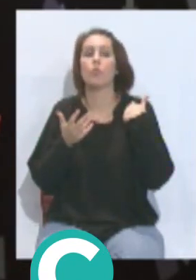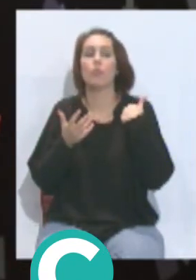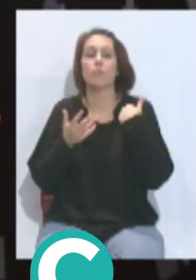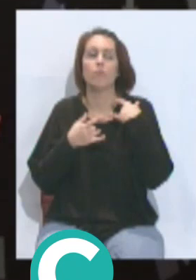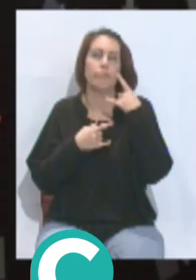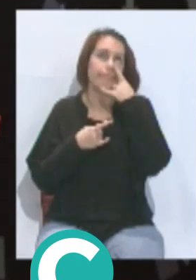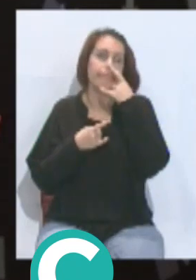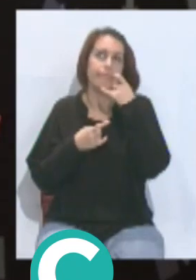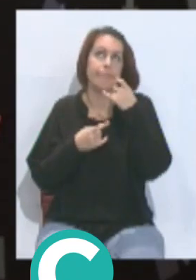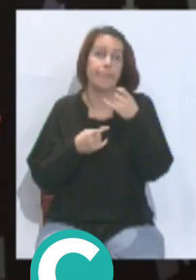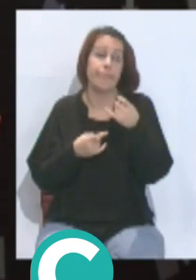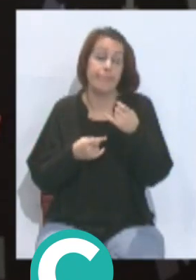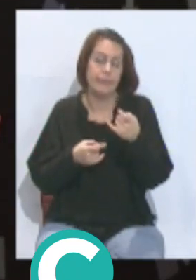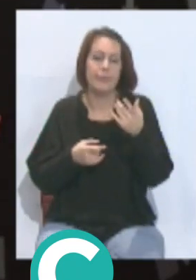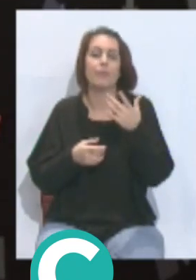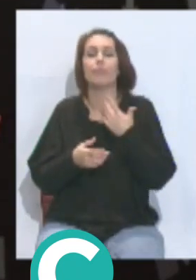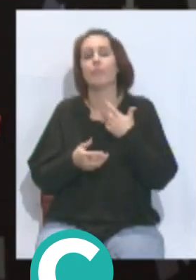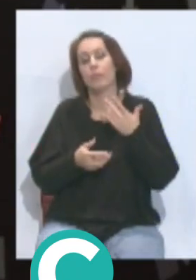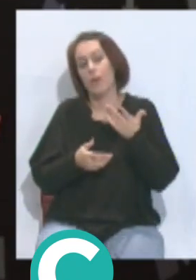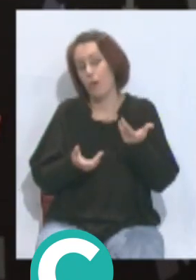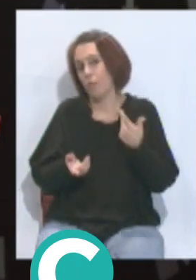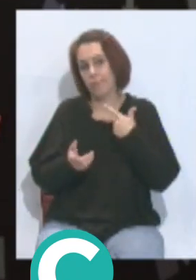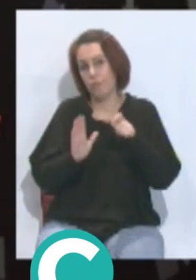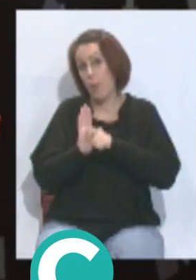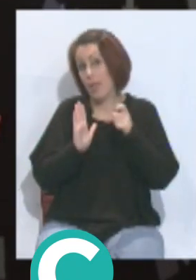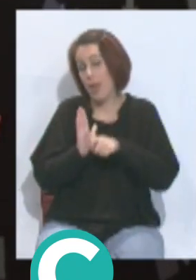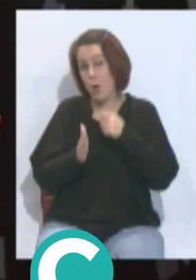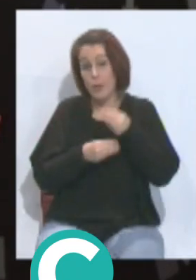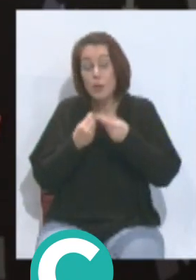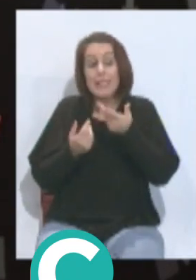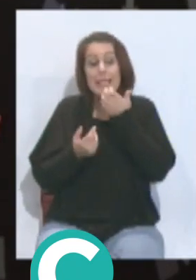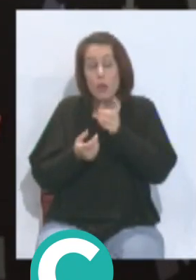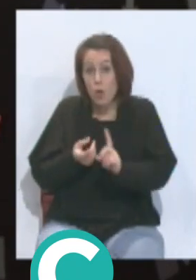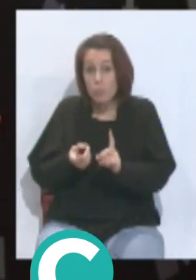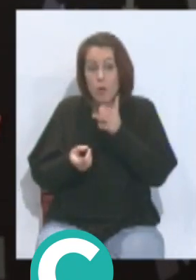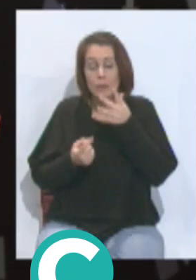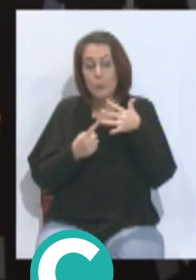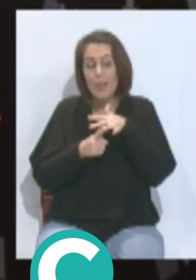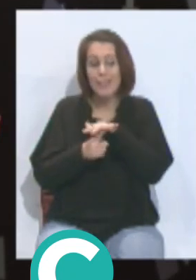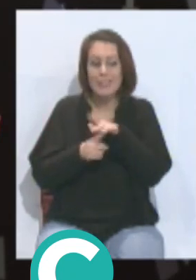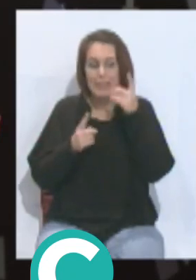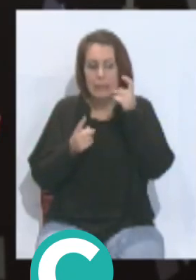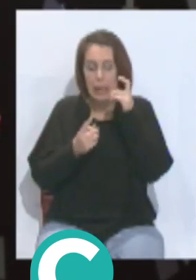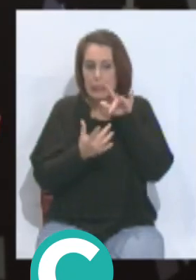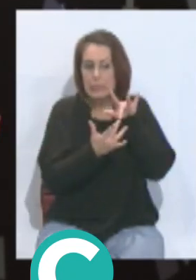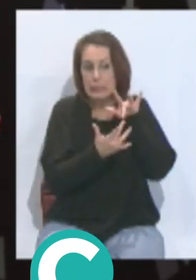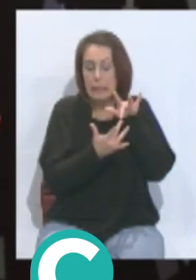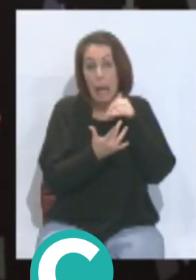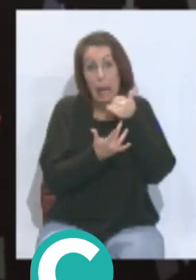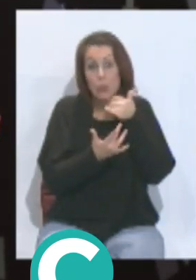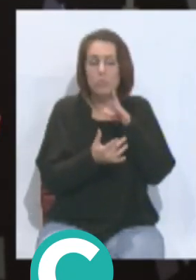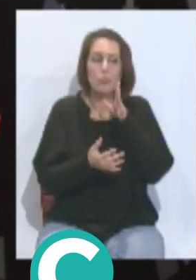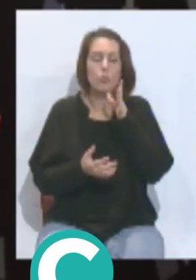encandiló. Y desde entonces intento estar, vamos, hemos hecho romancero y cuando no... Por las circunstancias, pues he intentado estar en contacto de alguna manera